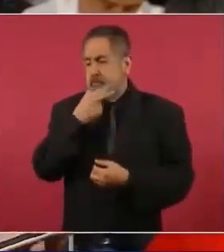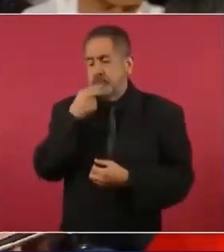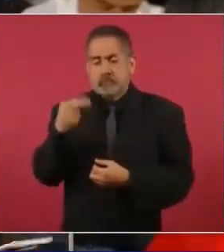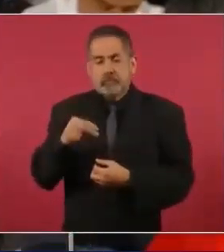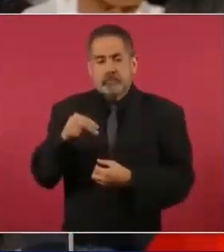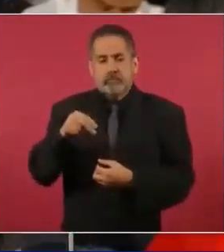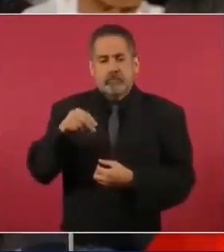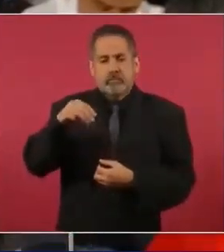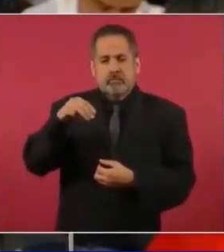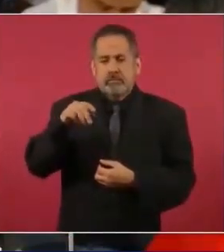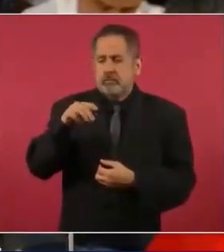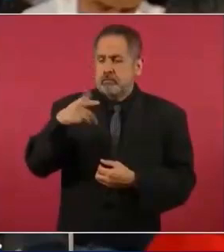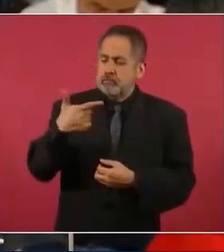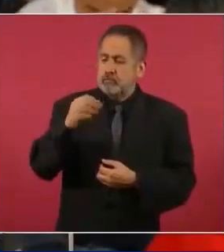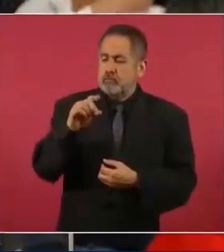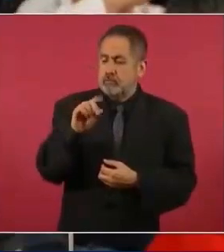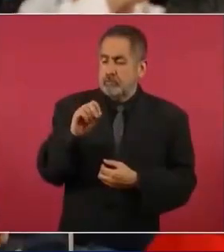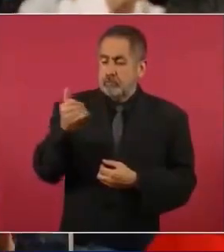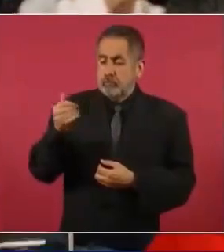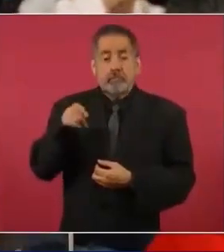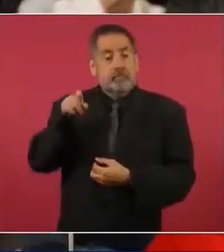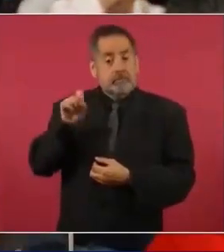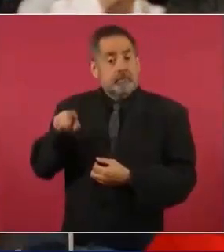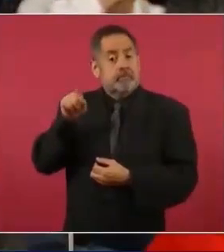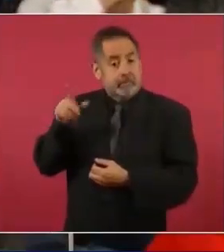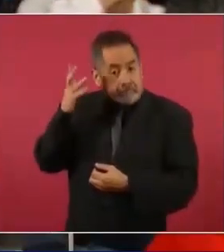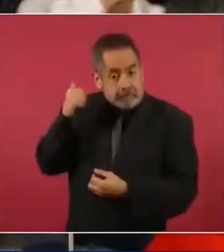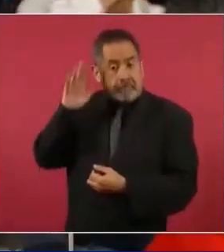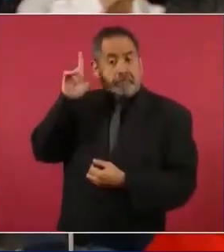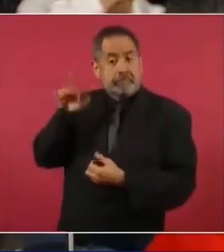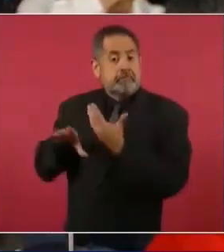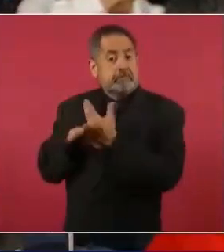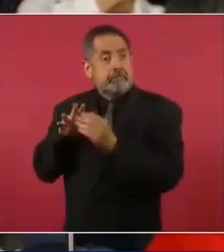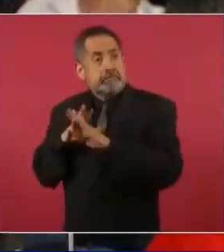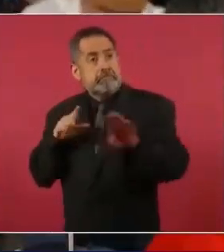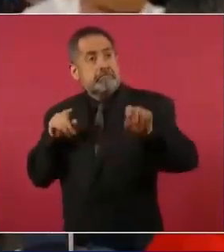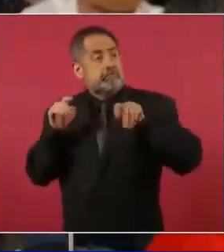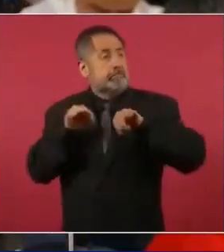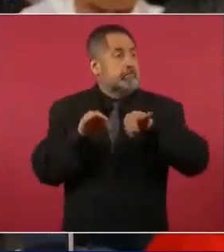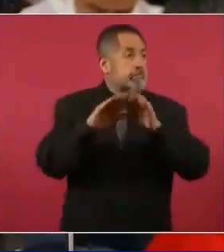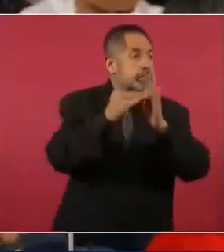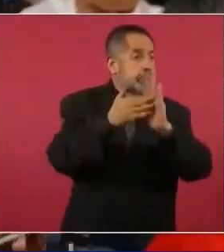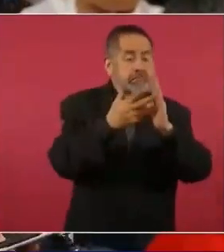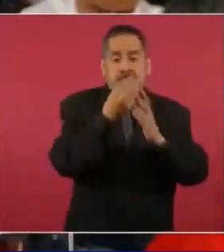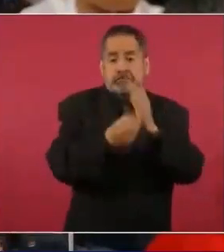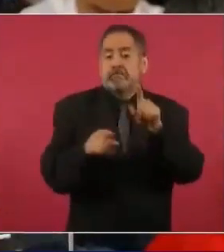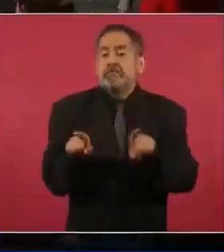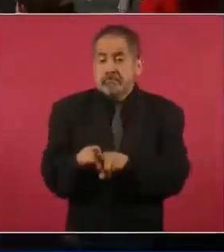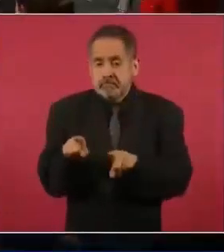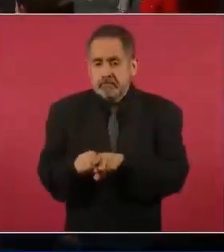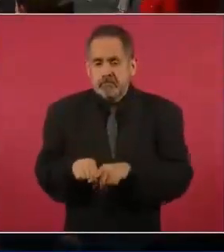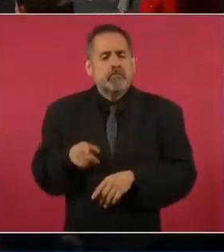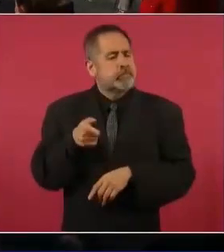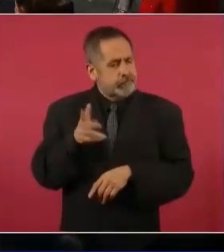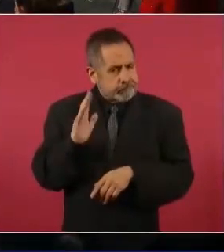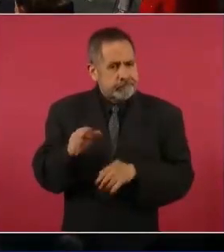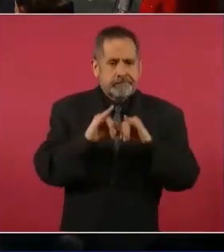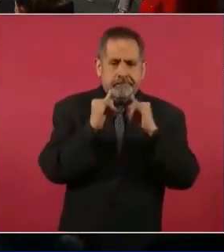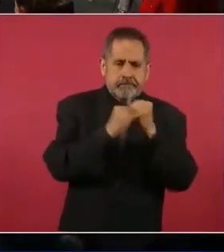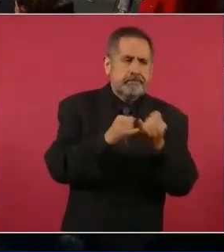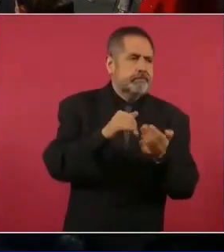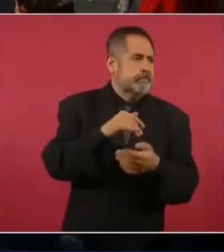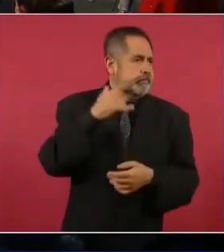Él fue migrante, entonces fue muy interesante la reunión que tuvieron con hermanos de California, de Nueva York,